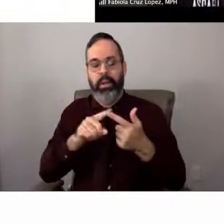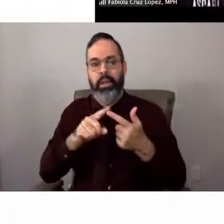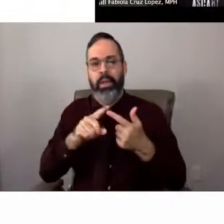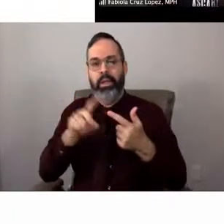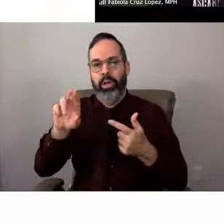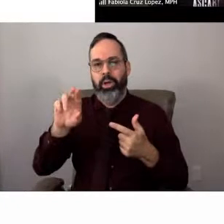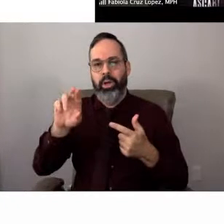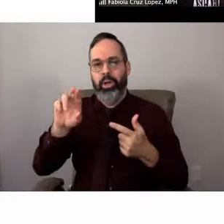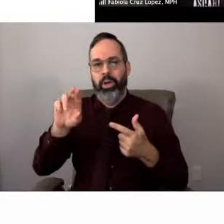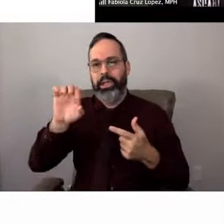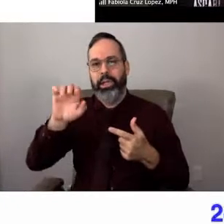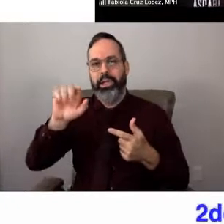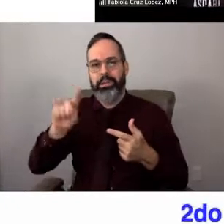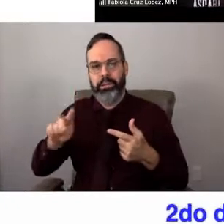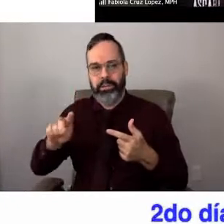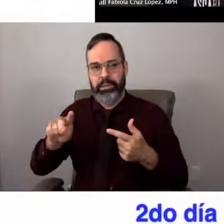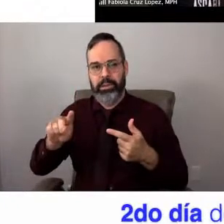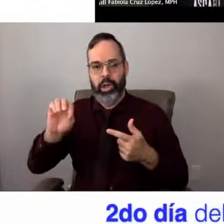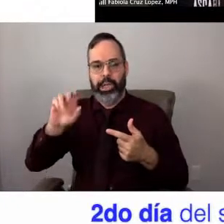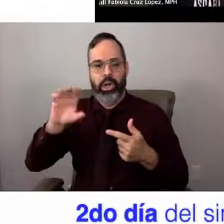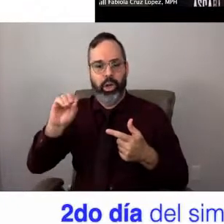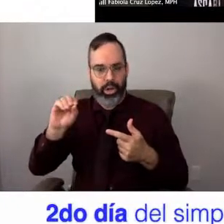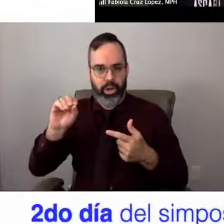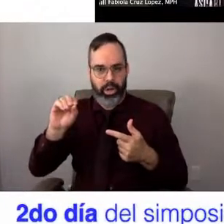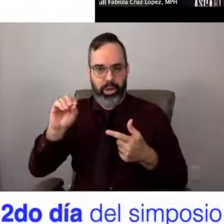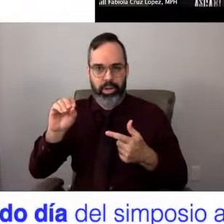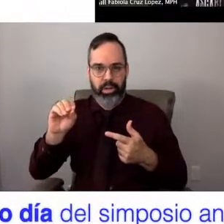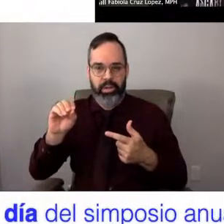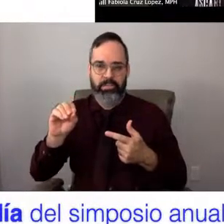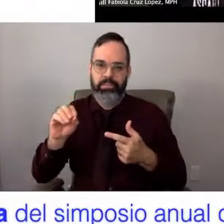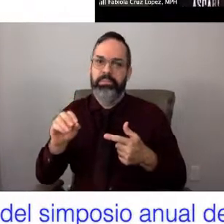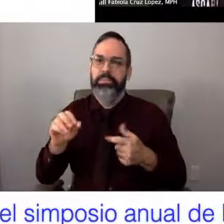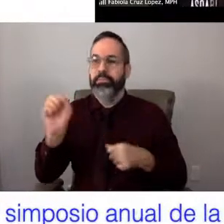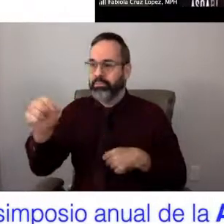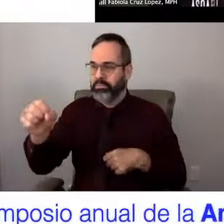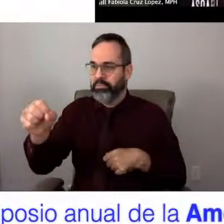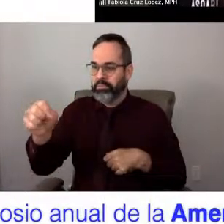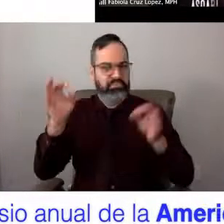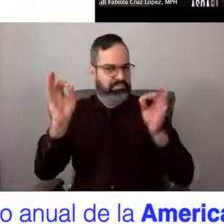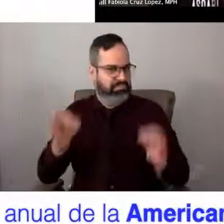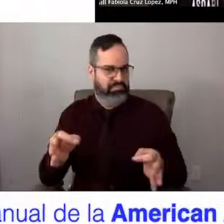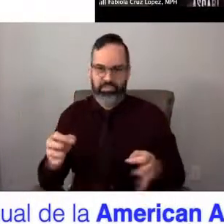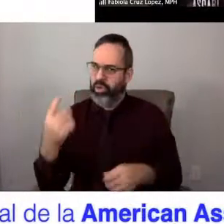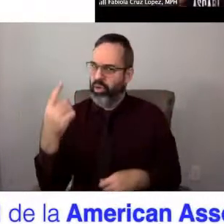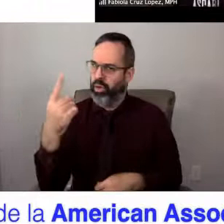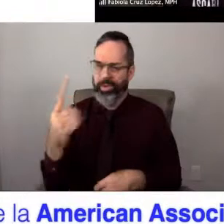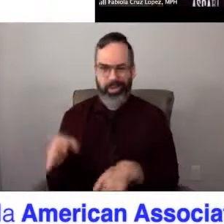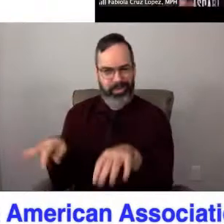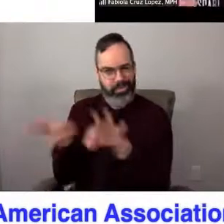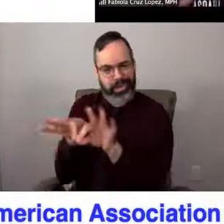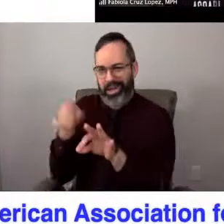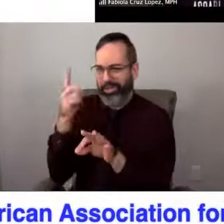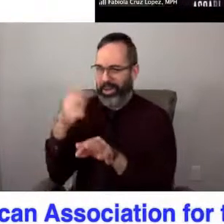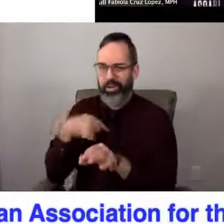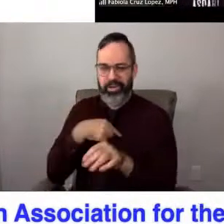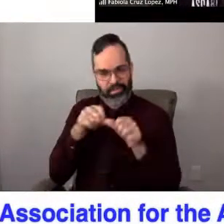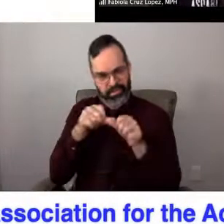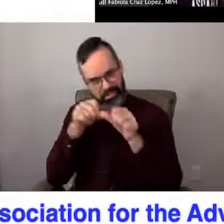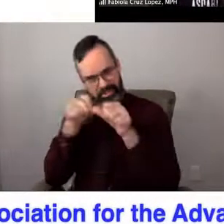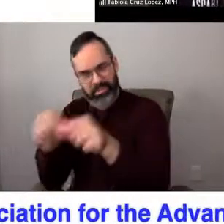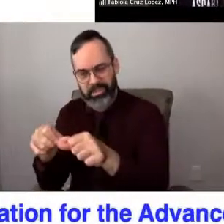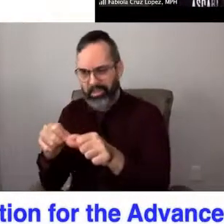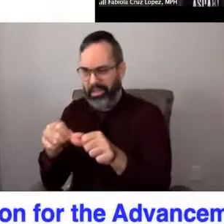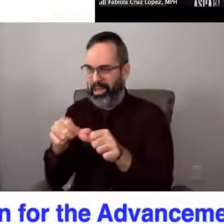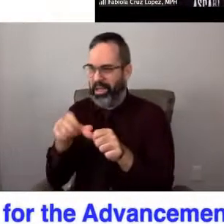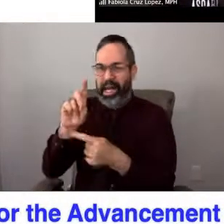Orengo. Definitivamente fue uno de las claves para poder continuar en esa colección de